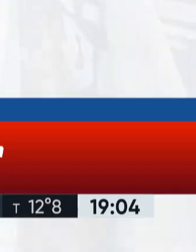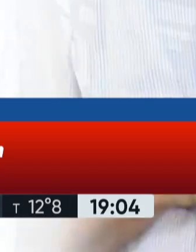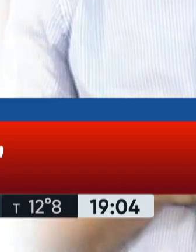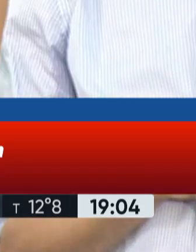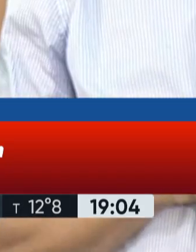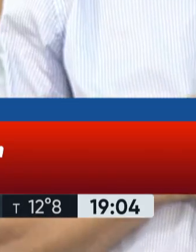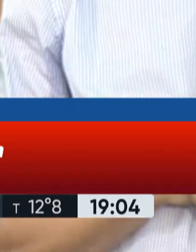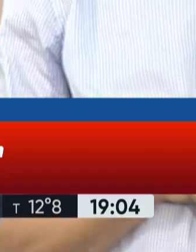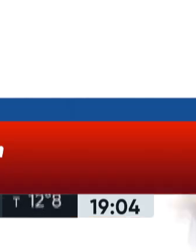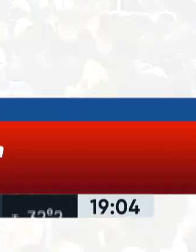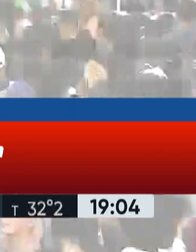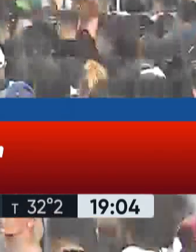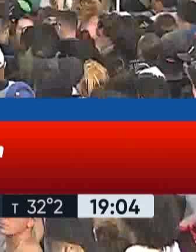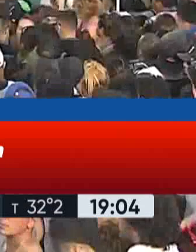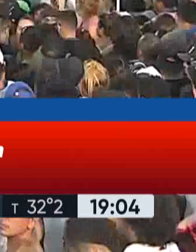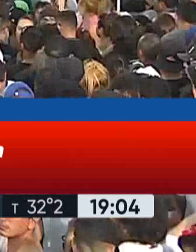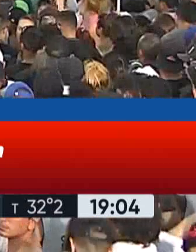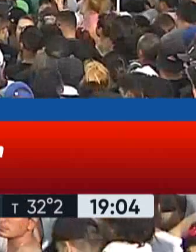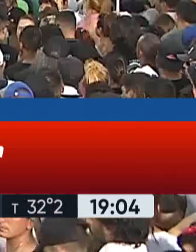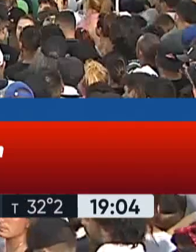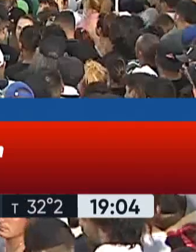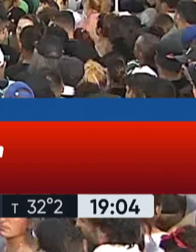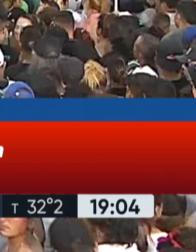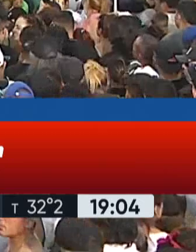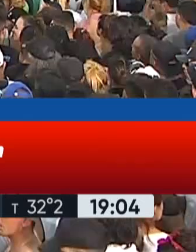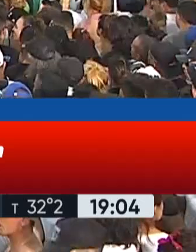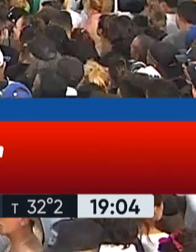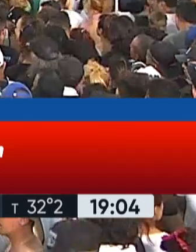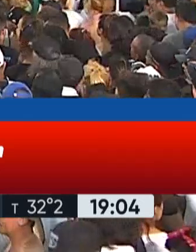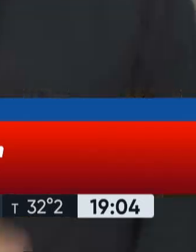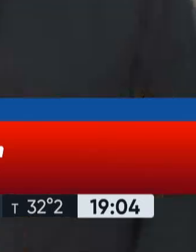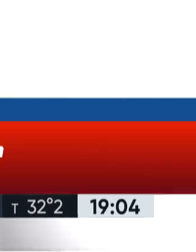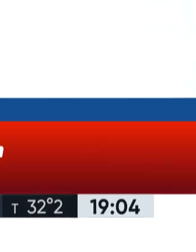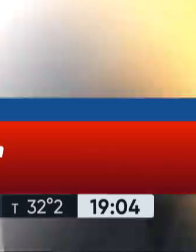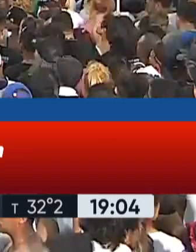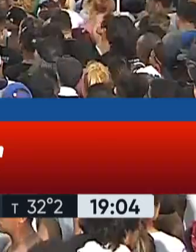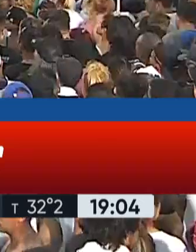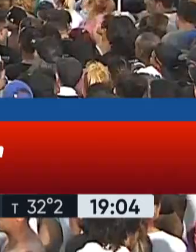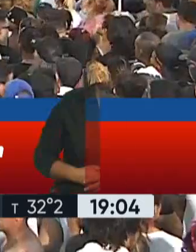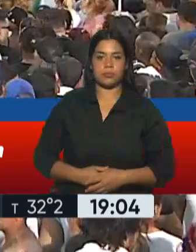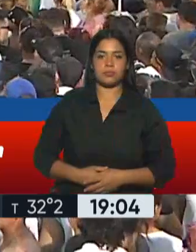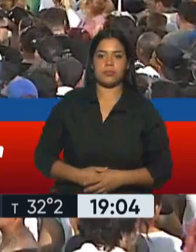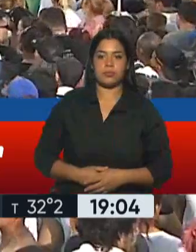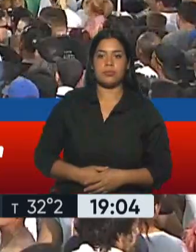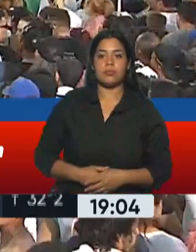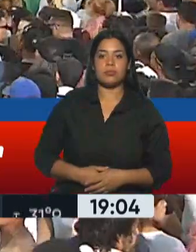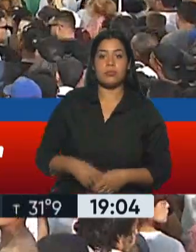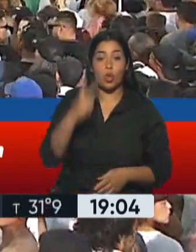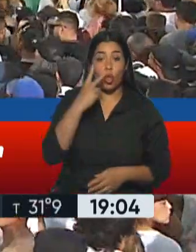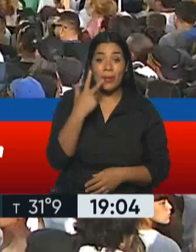tocó ser jefe de campaña de Néstor, allá por el 2003, así como hizo la compañera recién y me acercó una